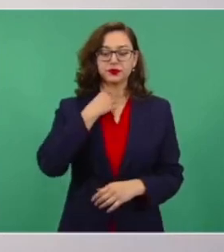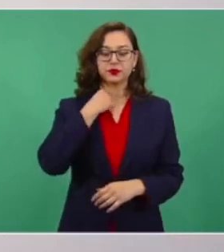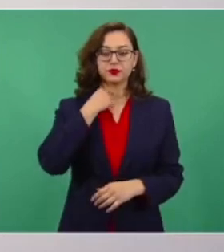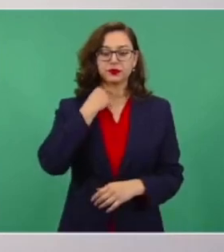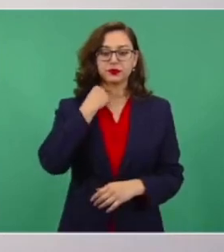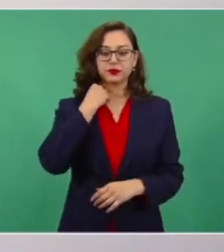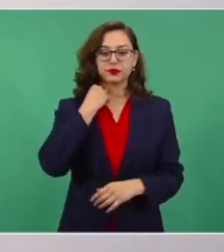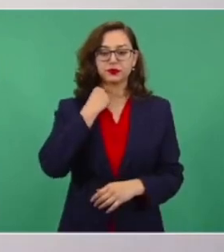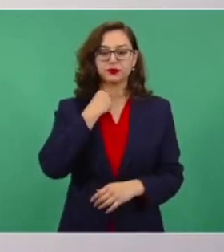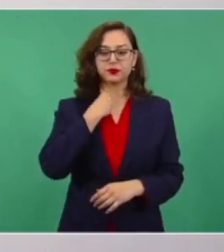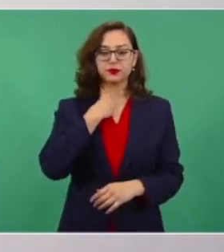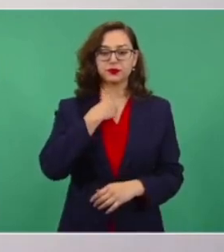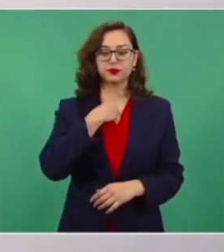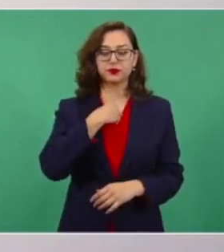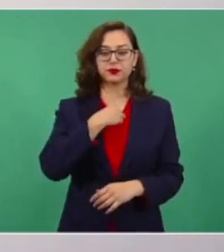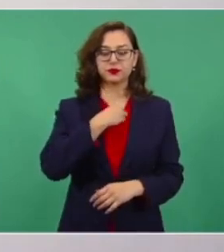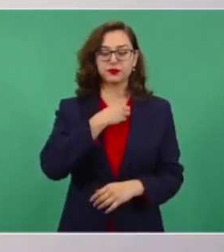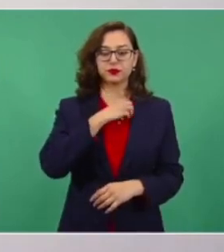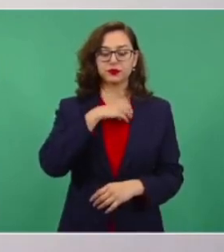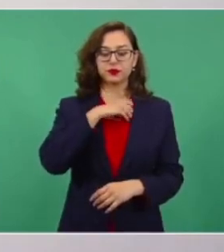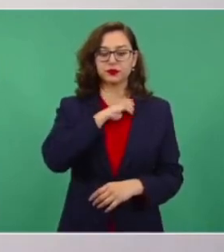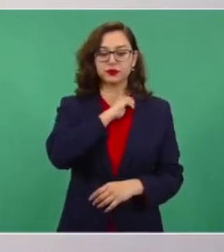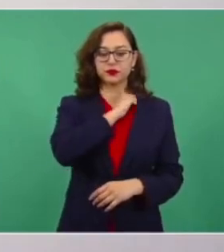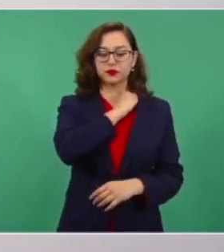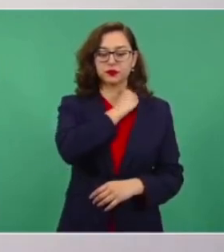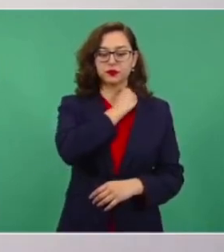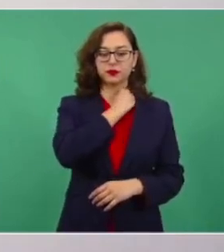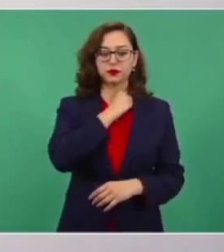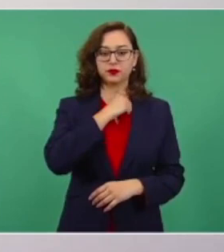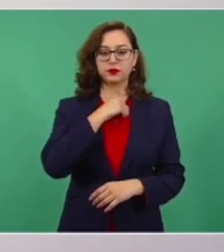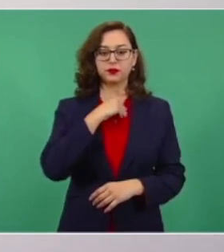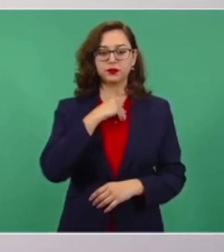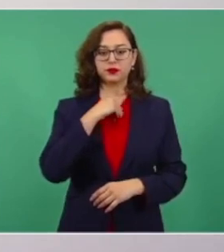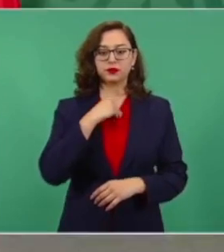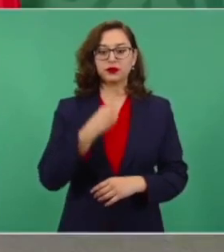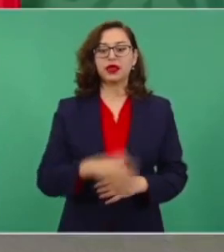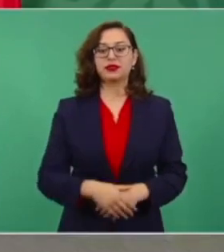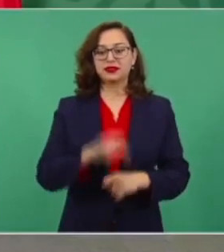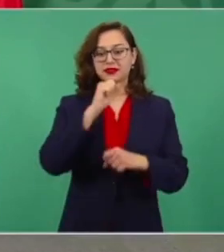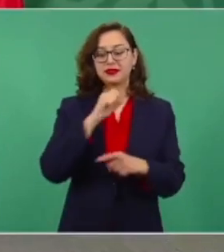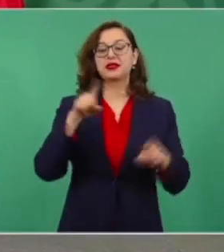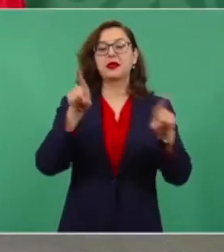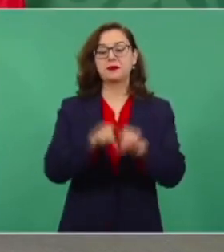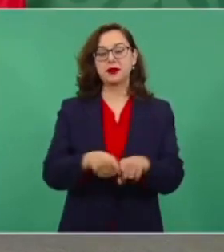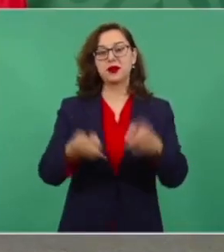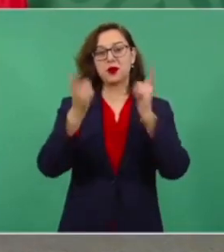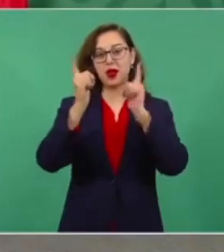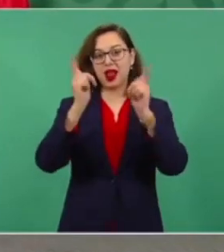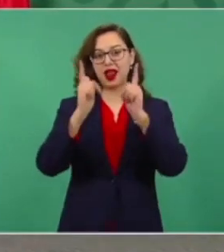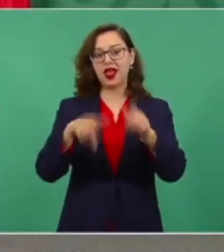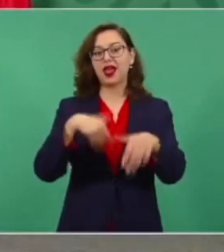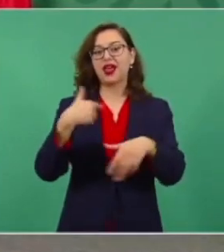solo desear que le vaya bien a los Dodgers. Ayer